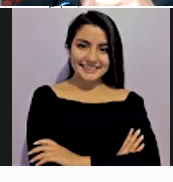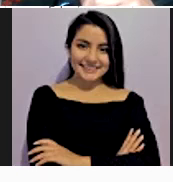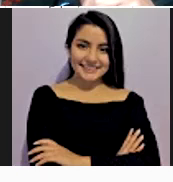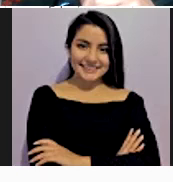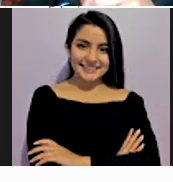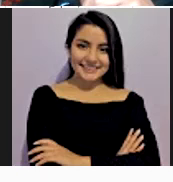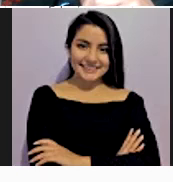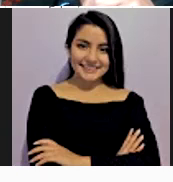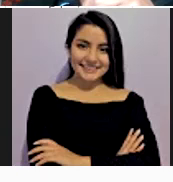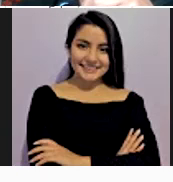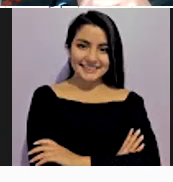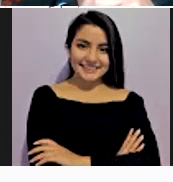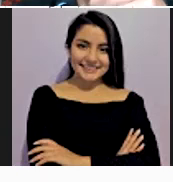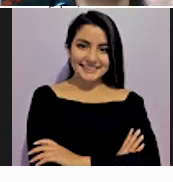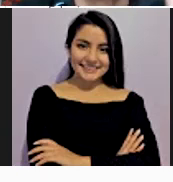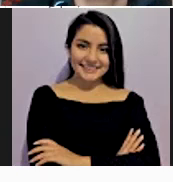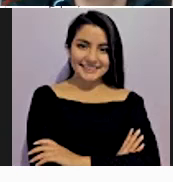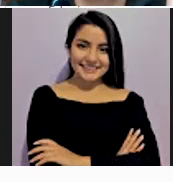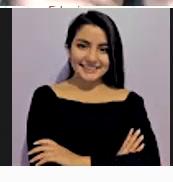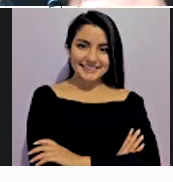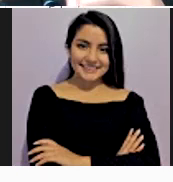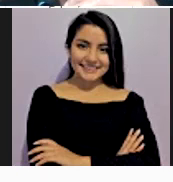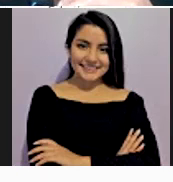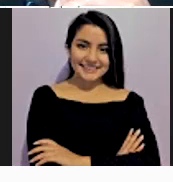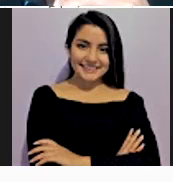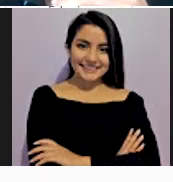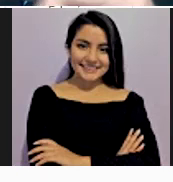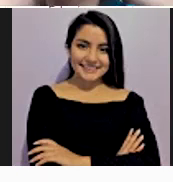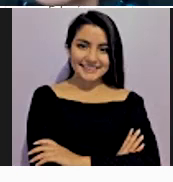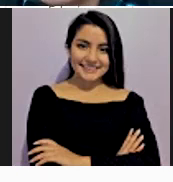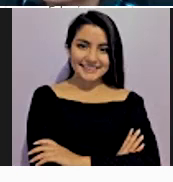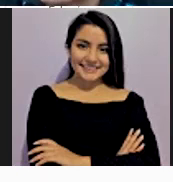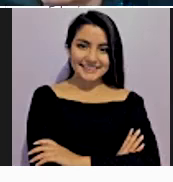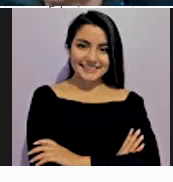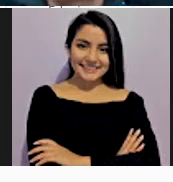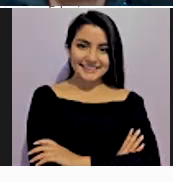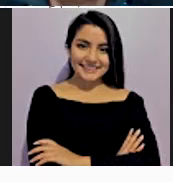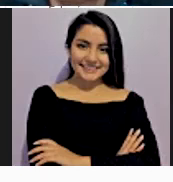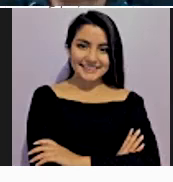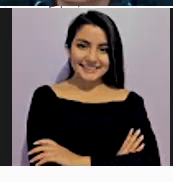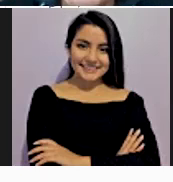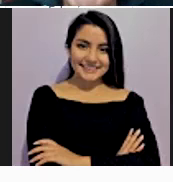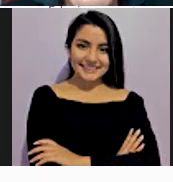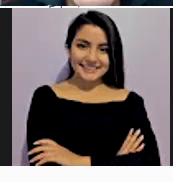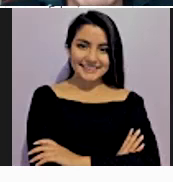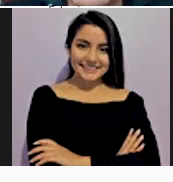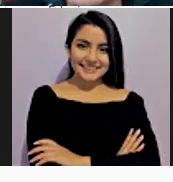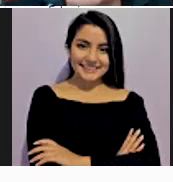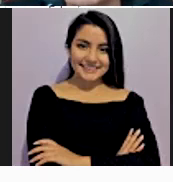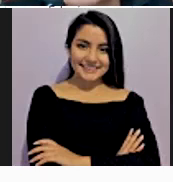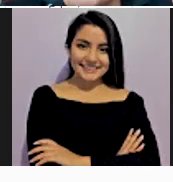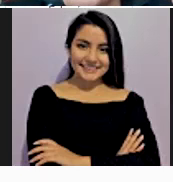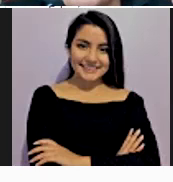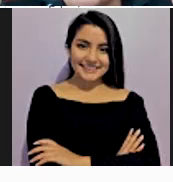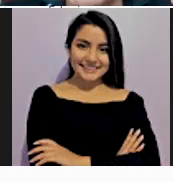De relacionar áreas. Esa, relacionar áreas. Esa le preguntaba. Entonces, usted ya puede transponer